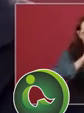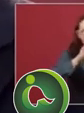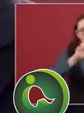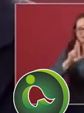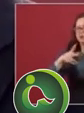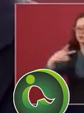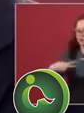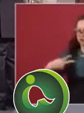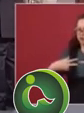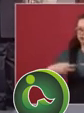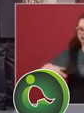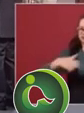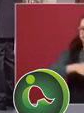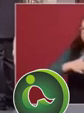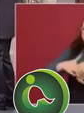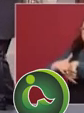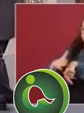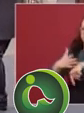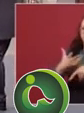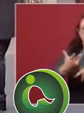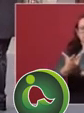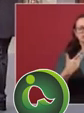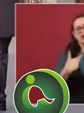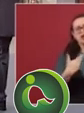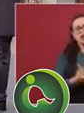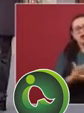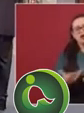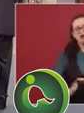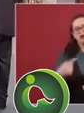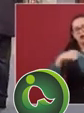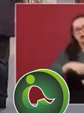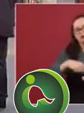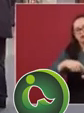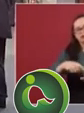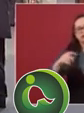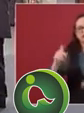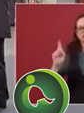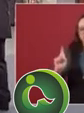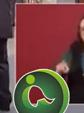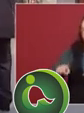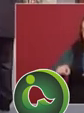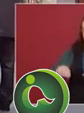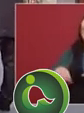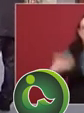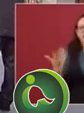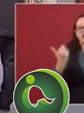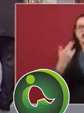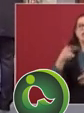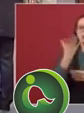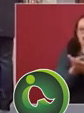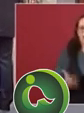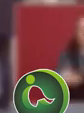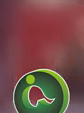a avisarles hay que mandarles ya no hay telegramas ahora sí hay correos electrónicos